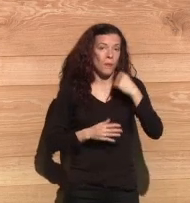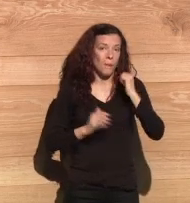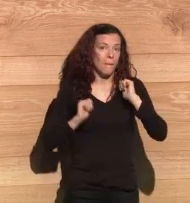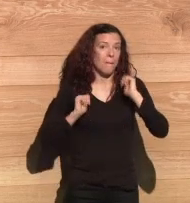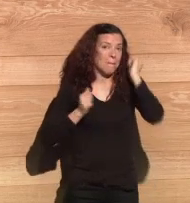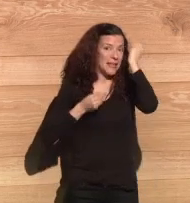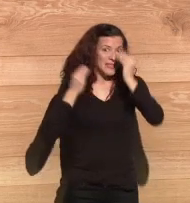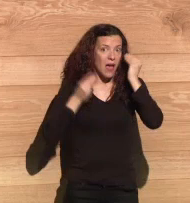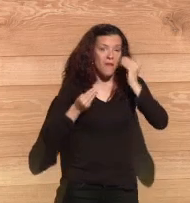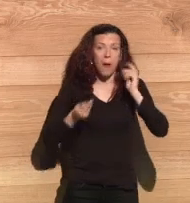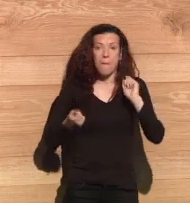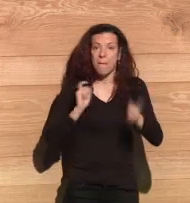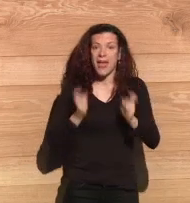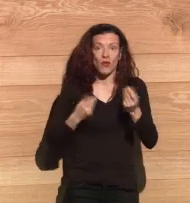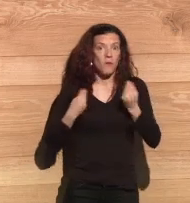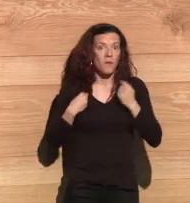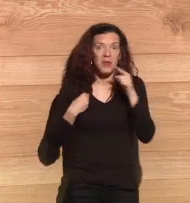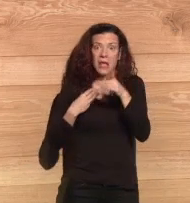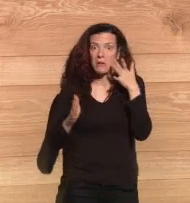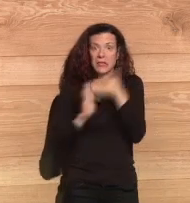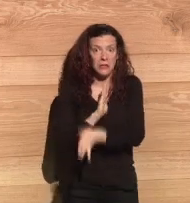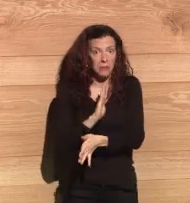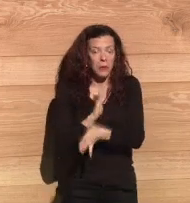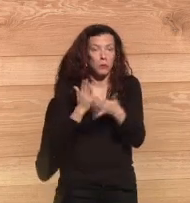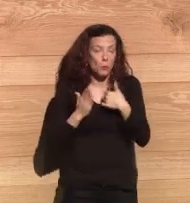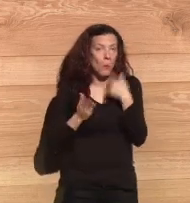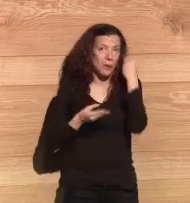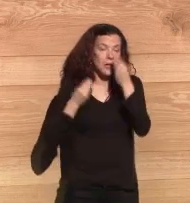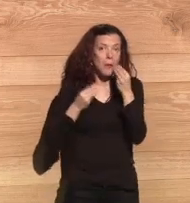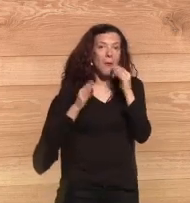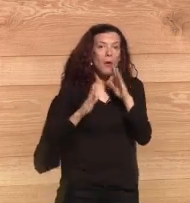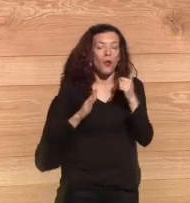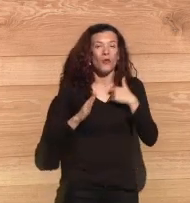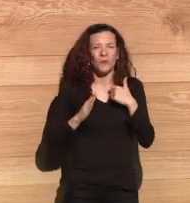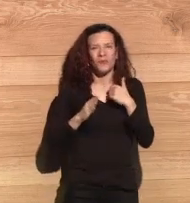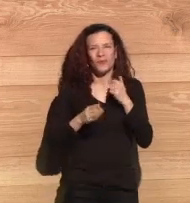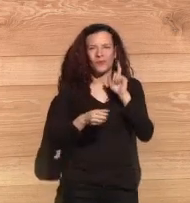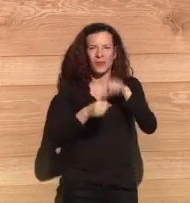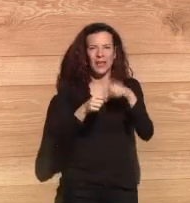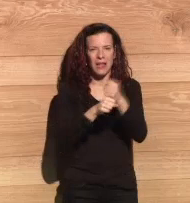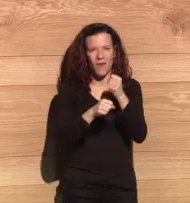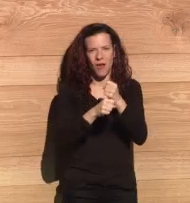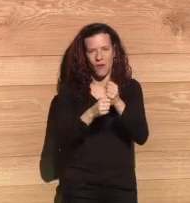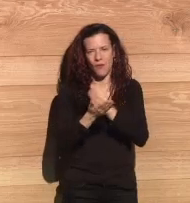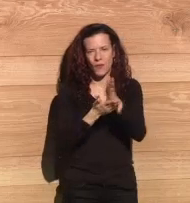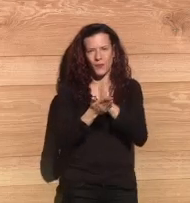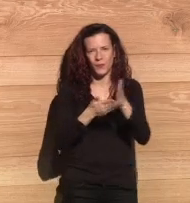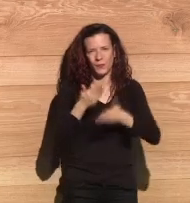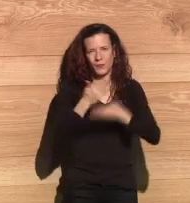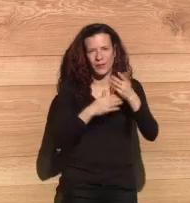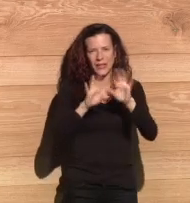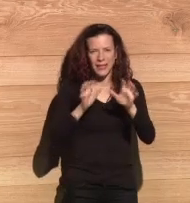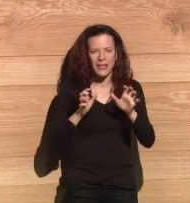pensaba que iba a vivir en México toda mi vida, entonces yo, la verdad, pensaba que era ahí, pero como trabajo para medios internacionales, es un